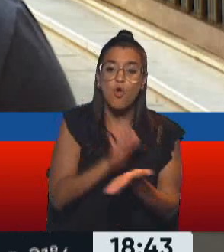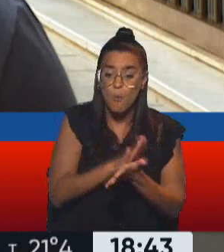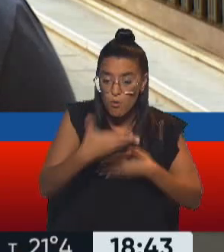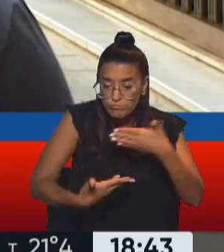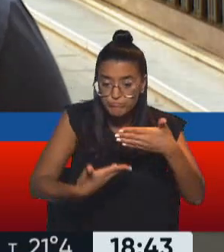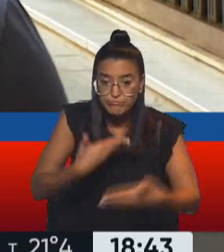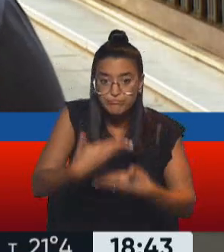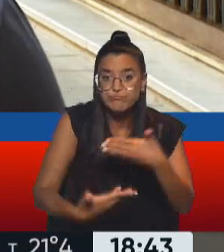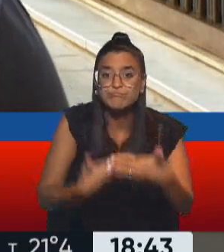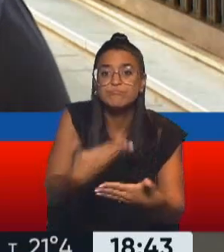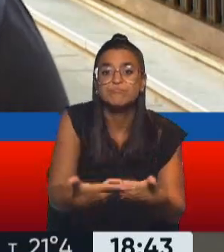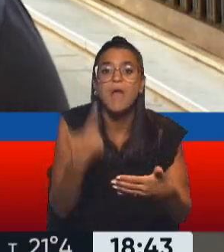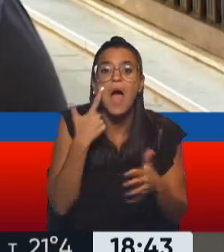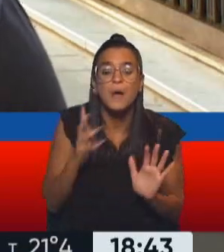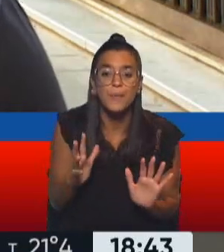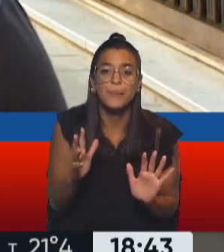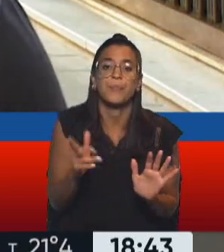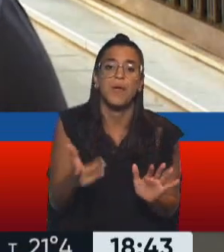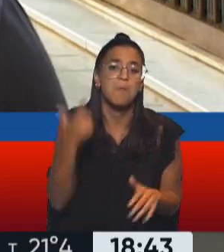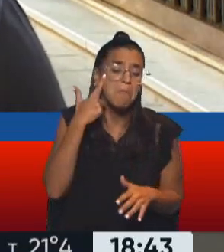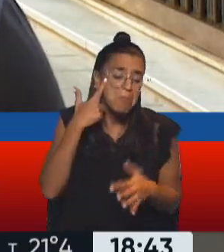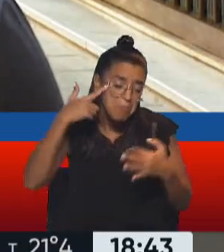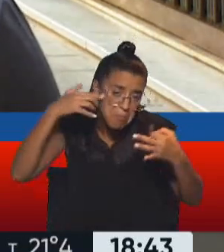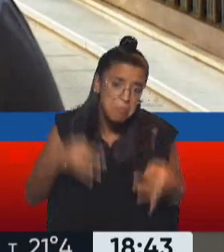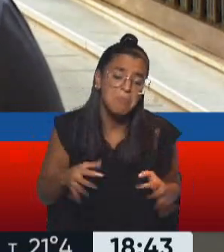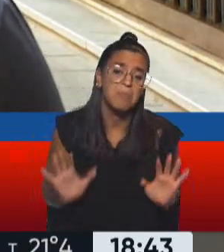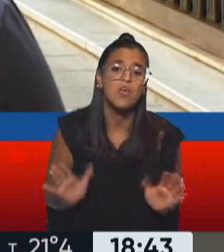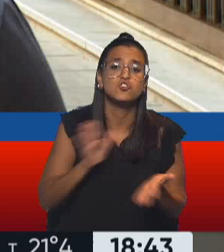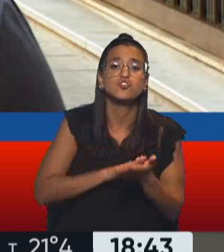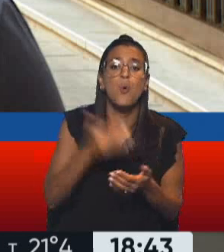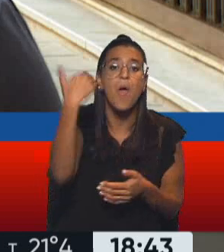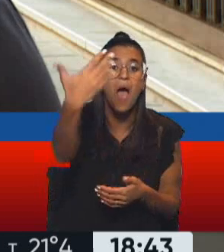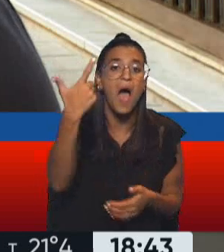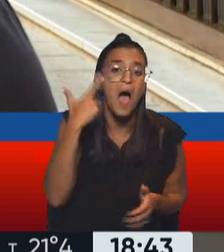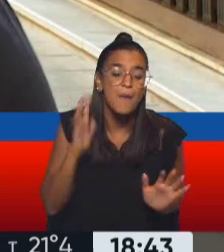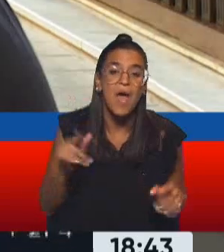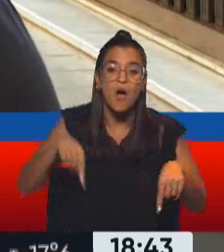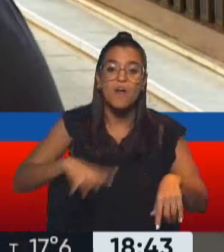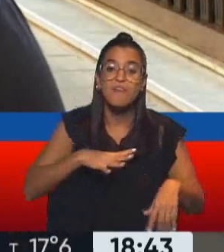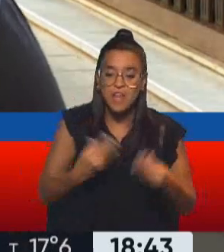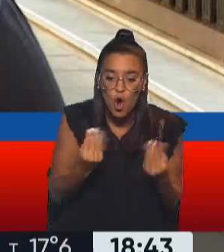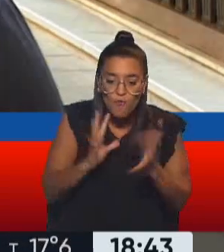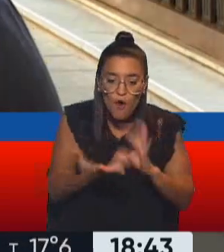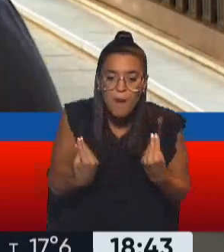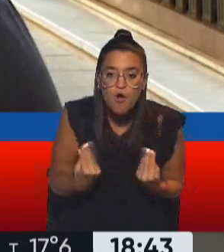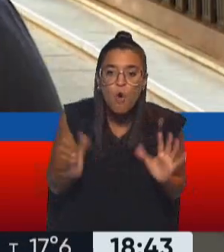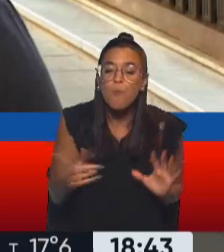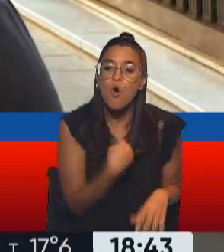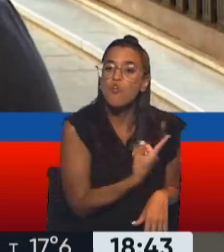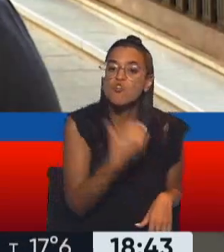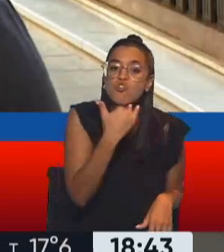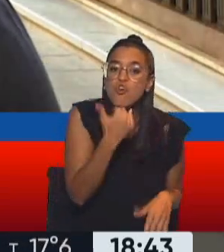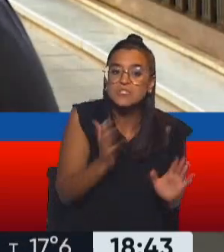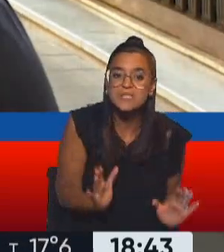ruta que por ahora luce razonable en términos de expectativas, lo que falta es el cómo. Todavía no sabemos,